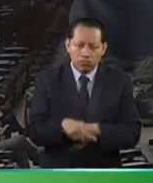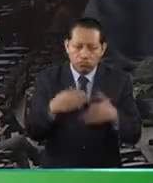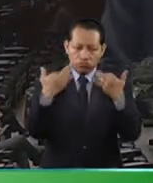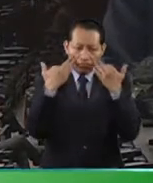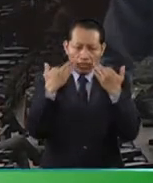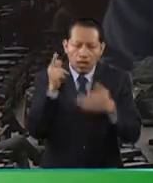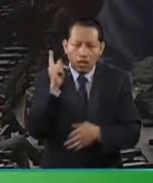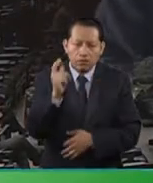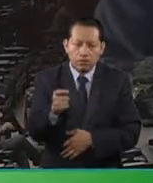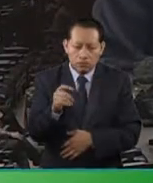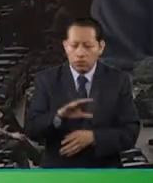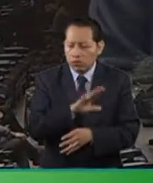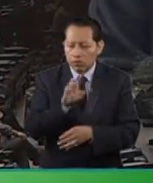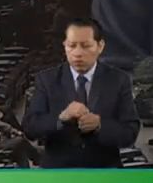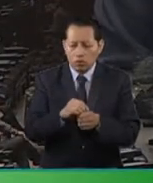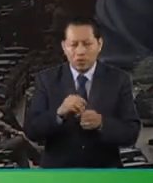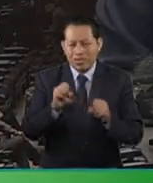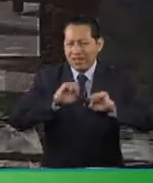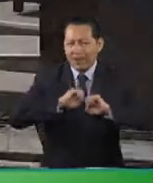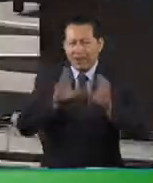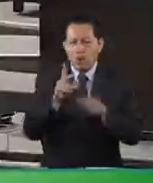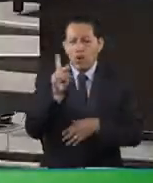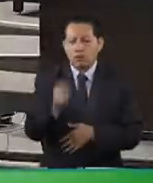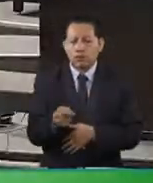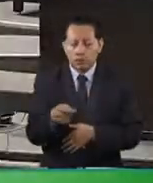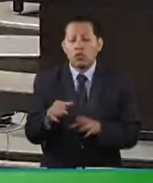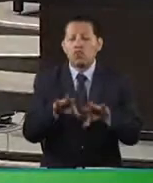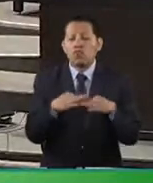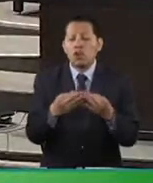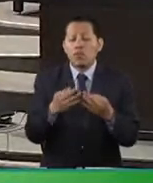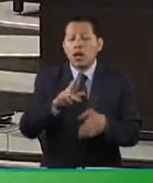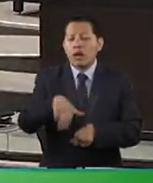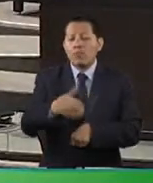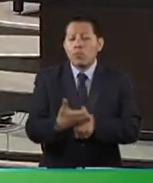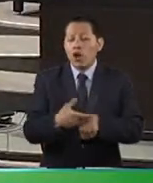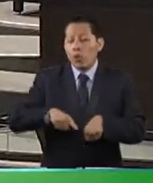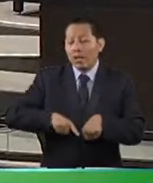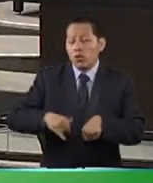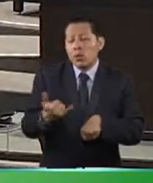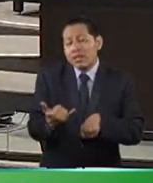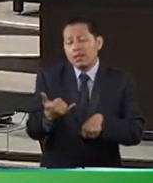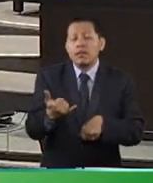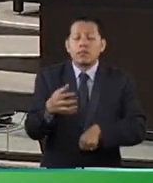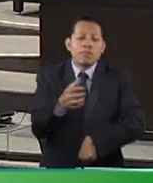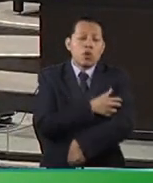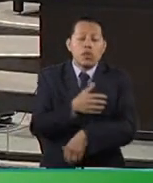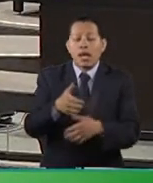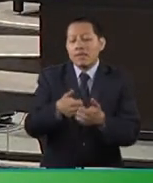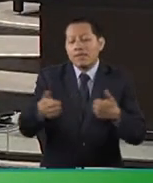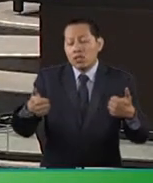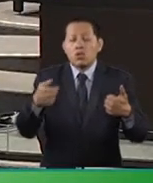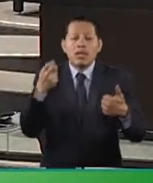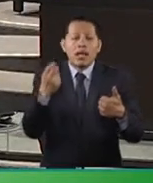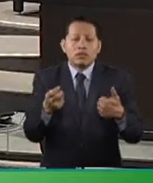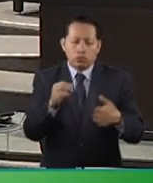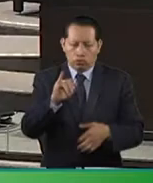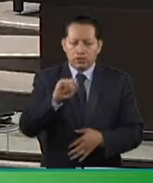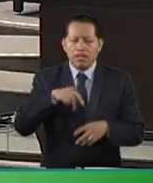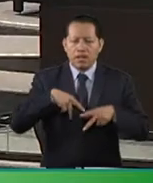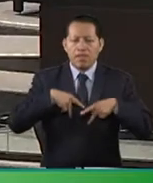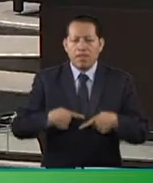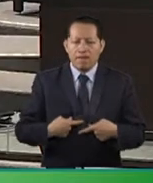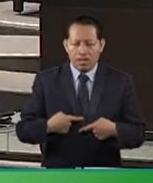queda fuera de toda duda que el modelo republicano de gobierno y la división de poderes sí se está debilitando con